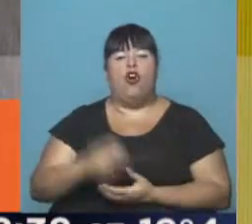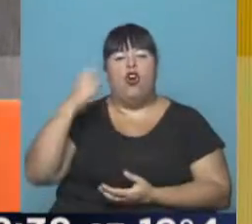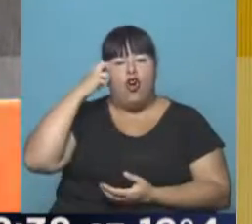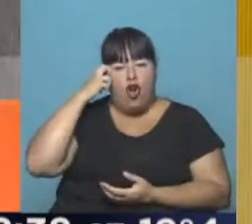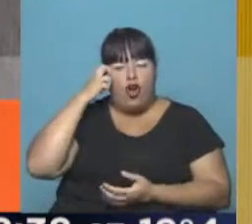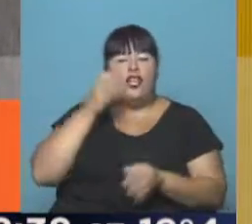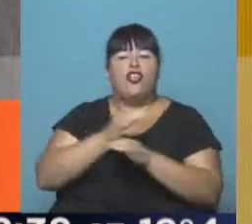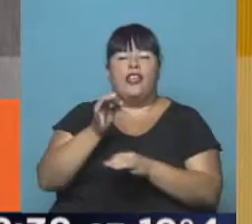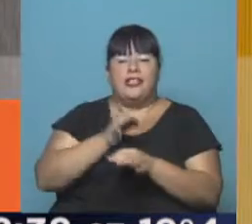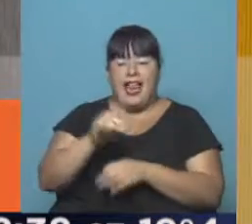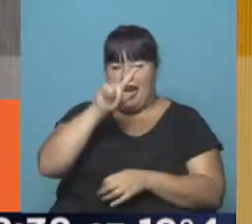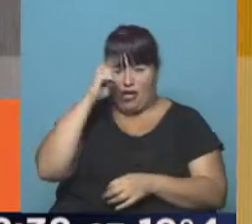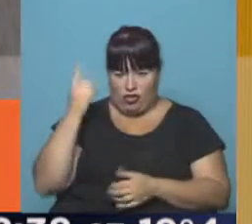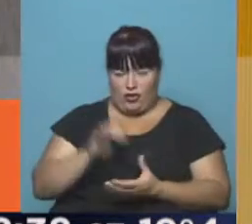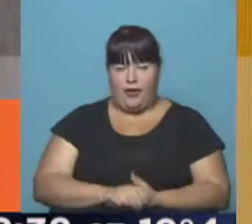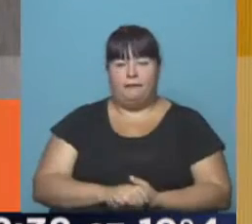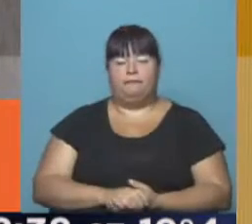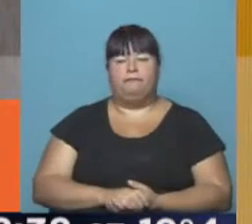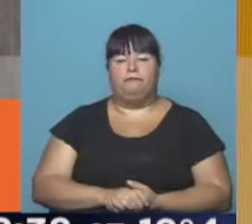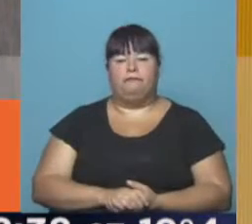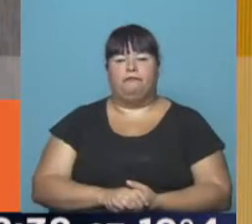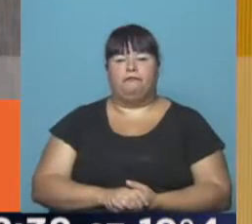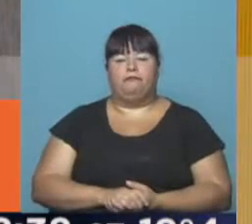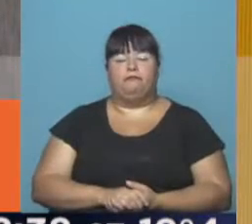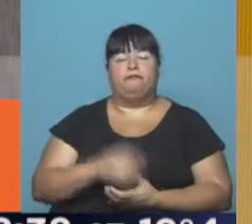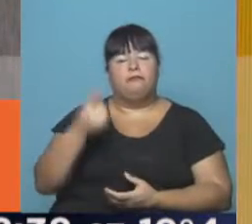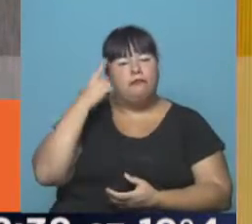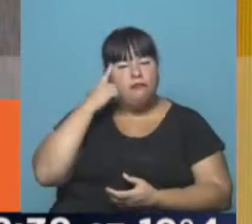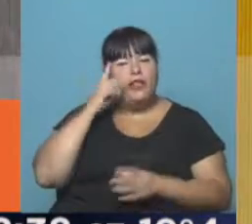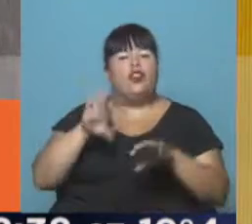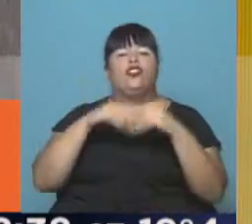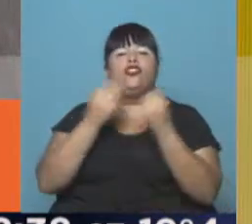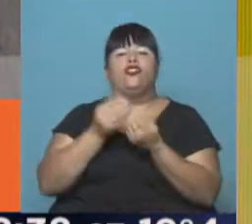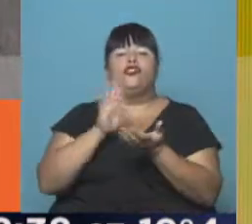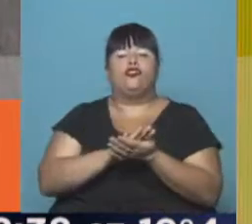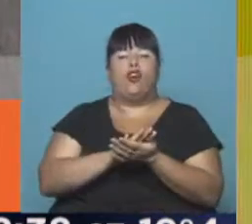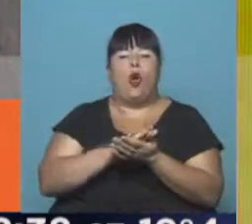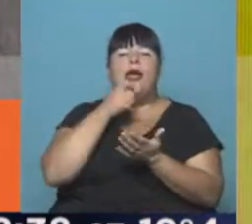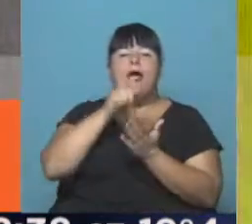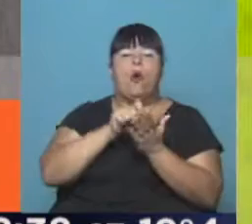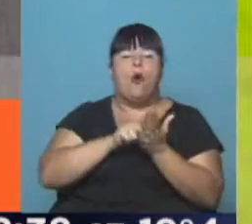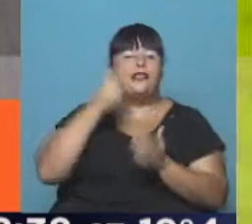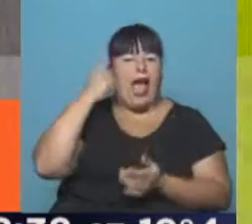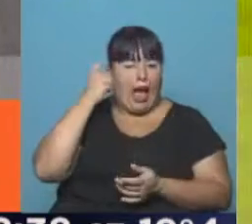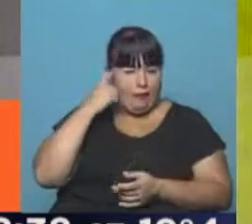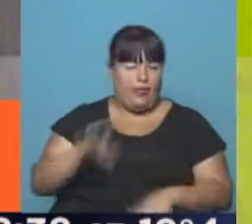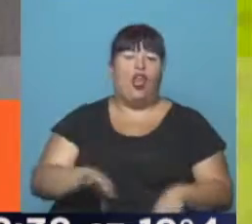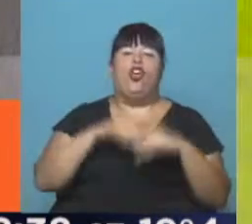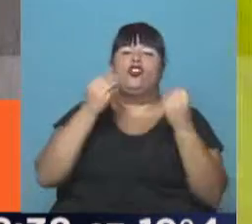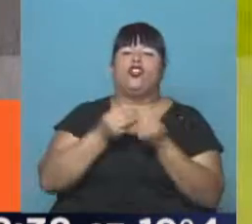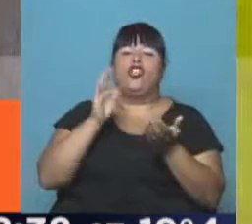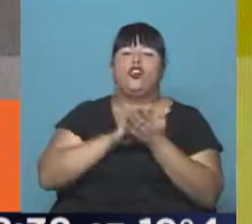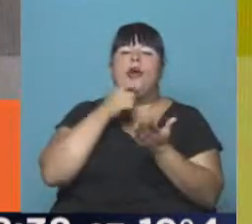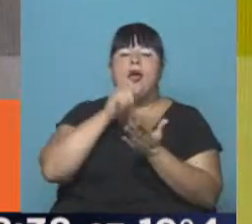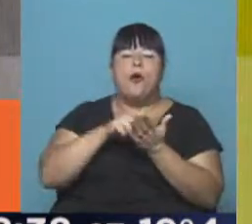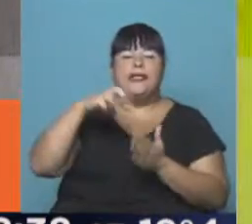Congreso Pedagógico Nacional. Teniendo en cuenta los resultados de la encuesta Aprender, los resultados de las